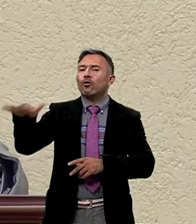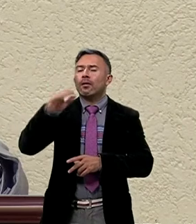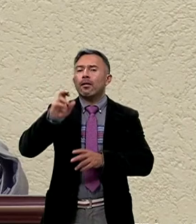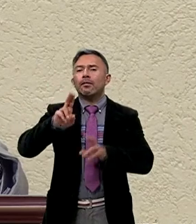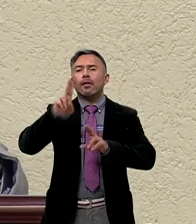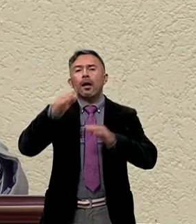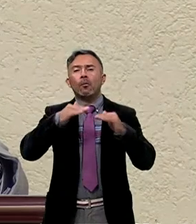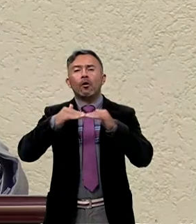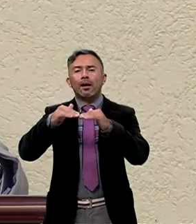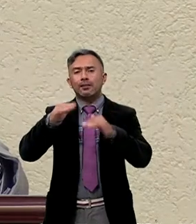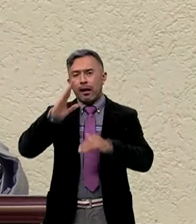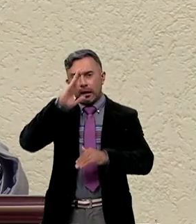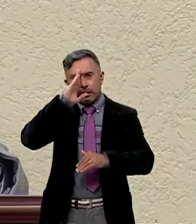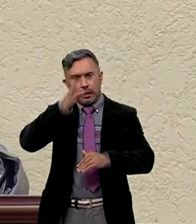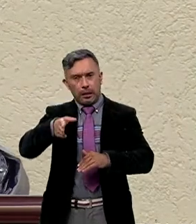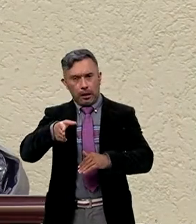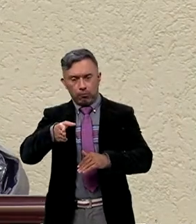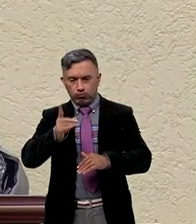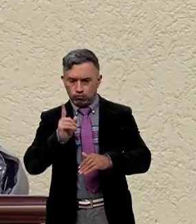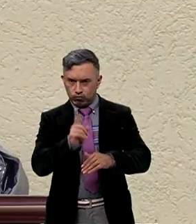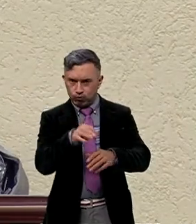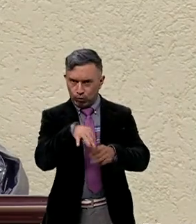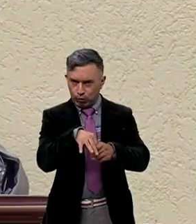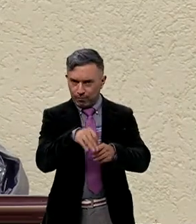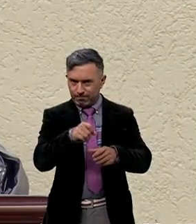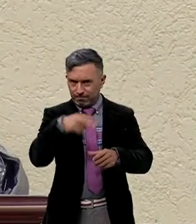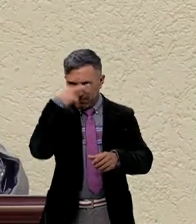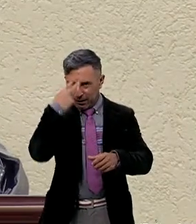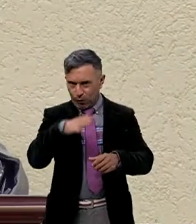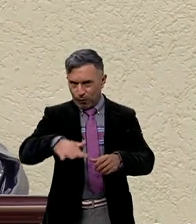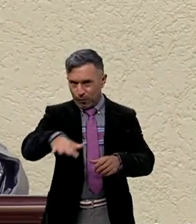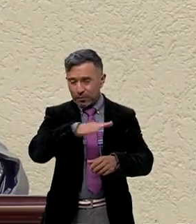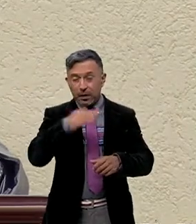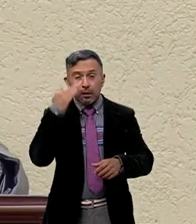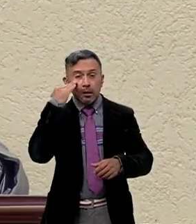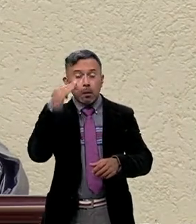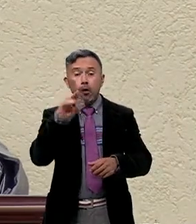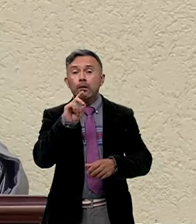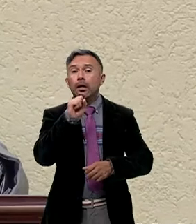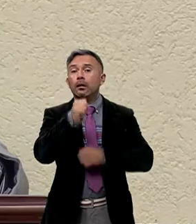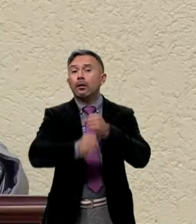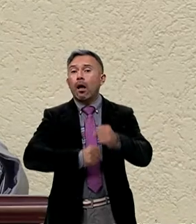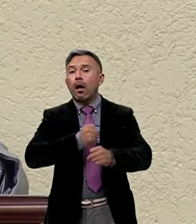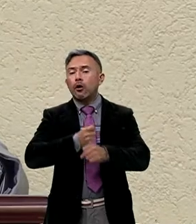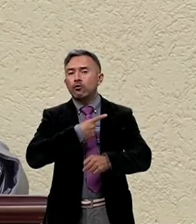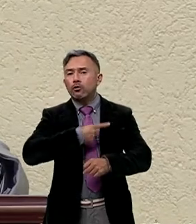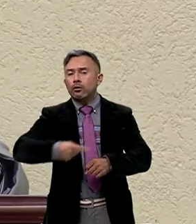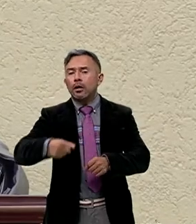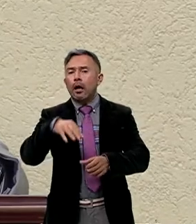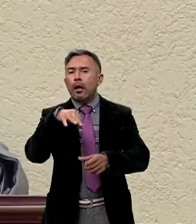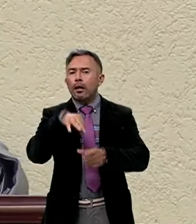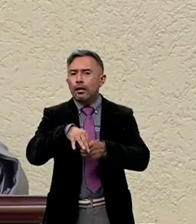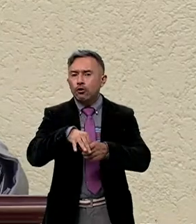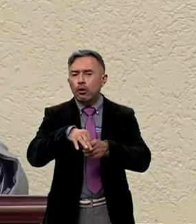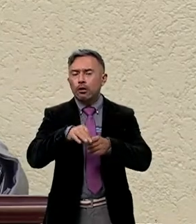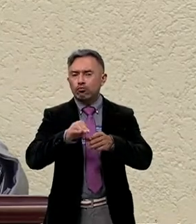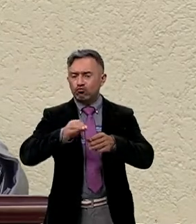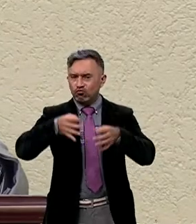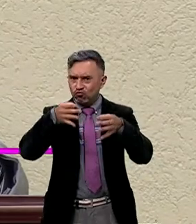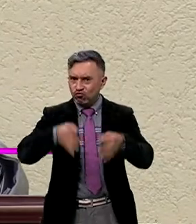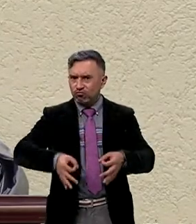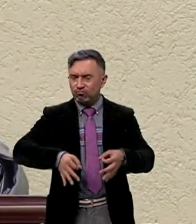nacional en nuestra vida democrática en 30 años de organizar elecciones auténticas imparciales y cada vez más